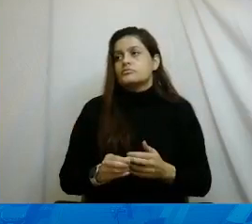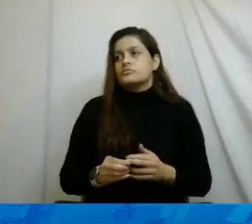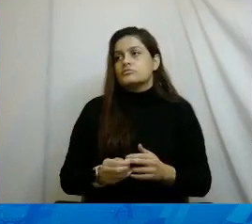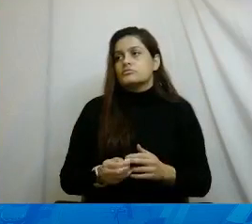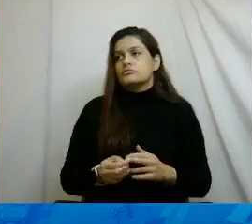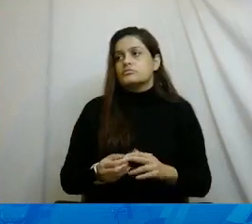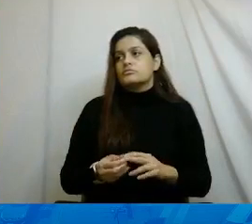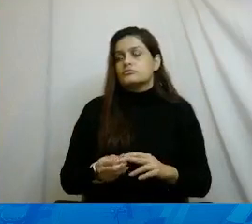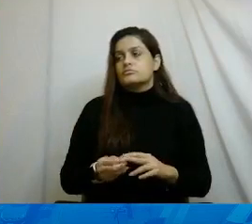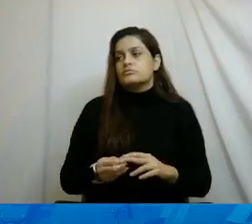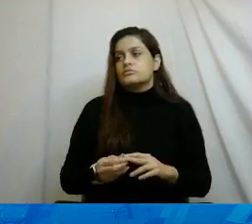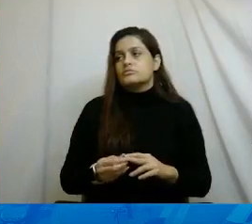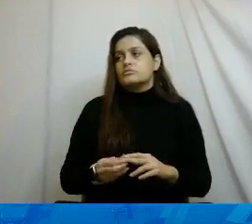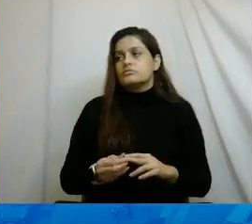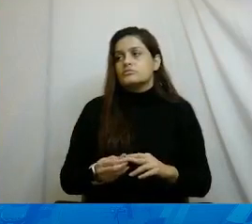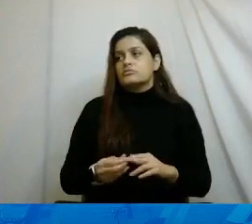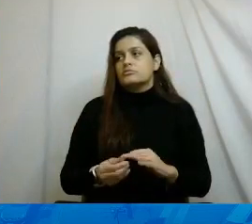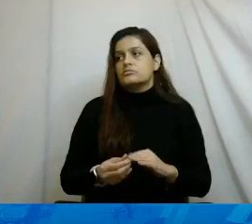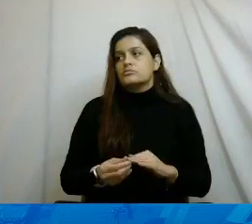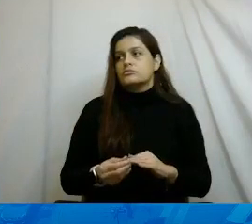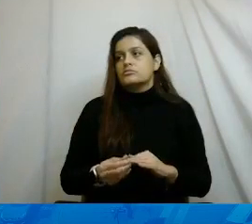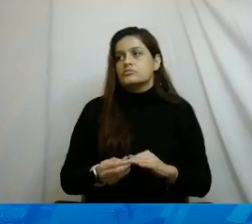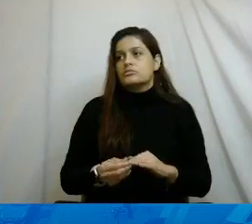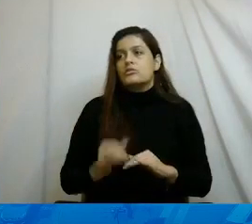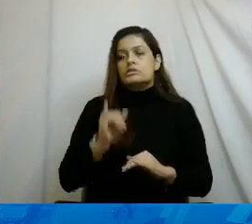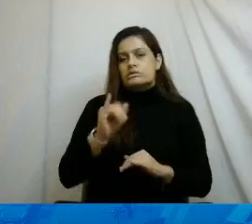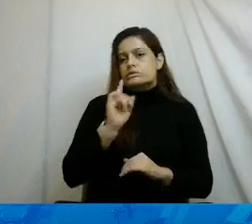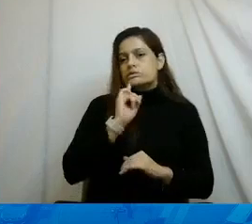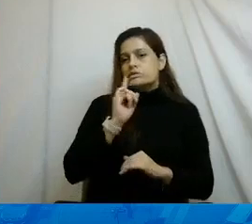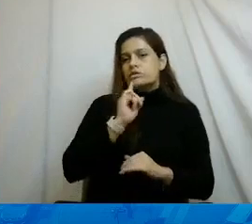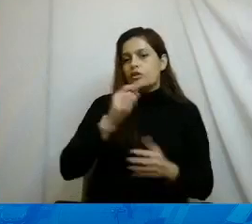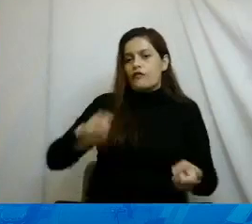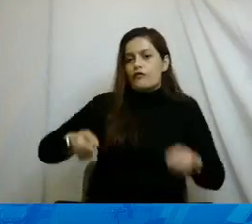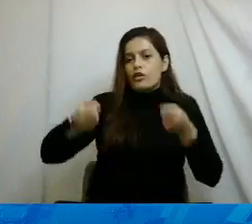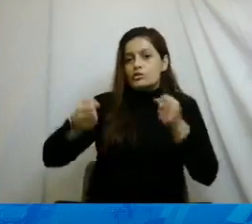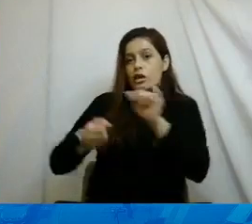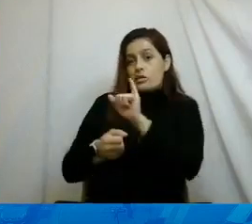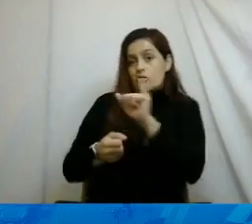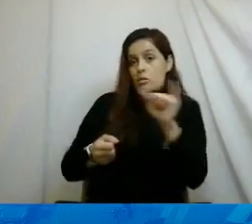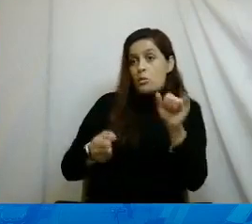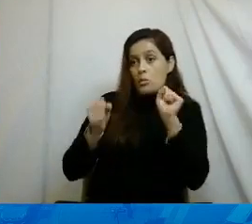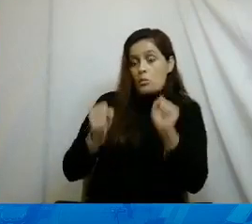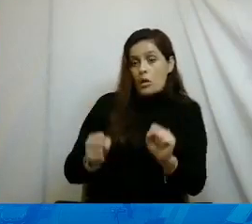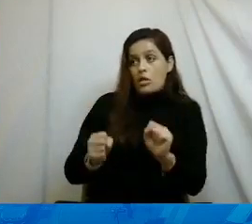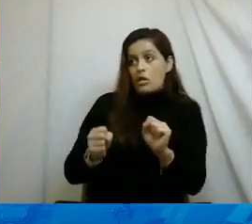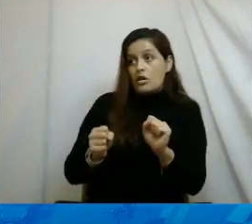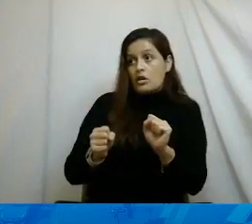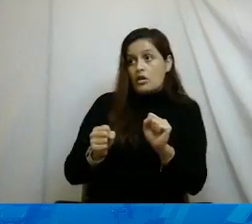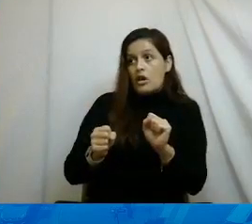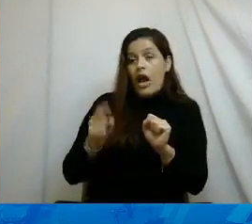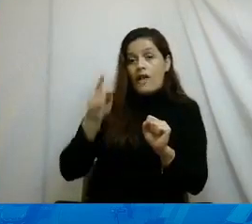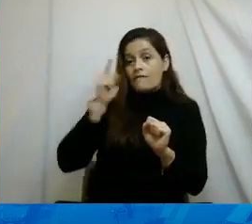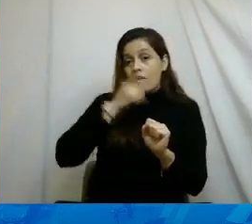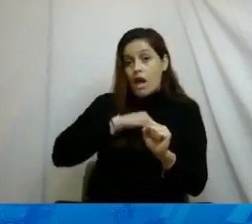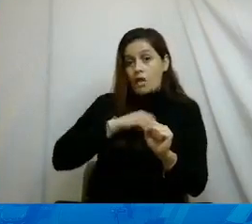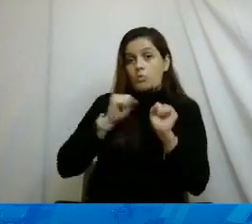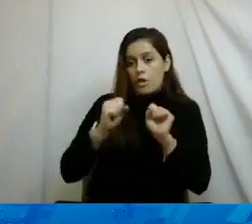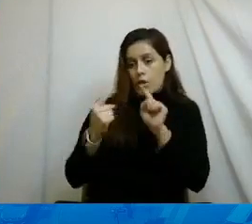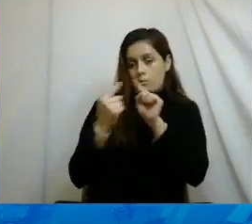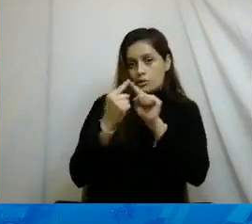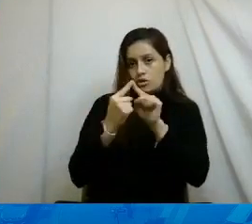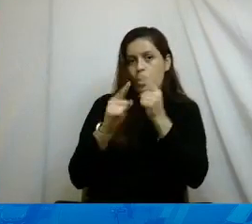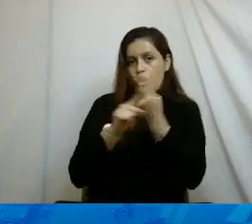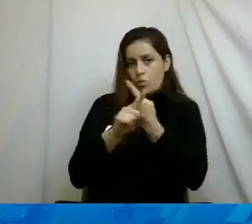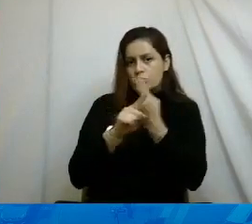No, tenemos escoba y tenemos bolsas, por eso me gustaría ver con usted si después lo podemos ver, me envía el WhatsApp y lo revisamos, pero tenemos escoba y